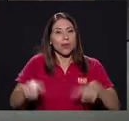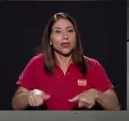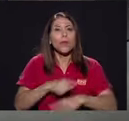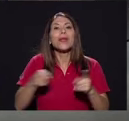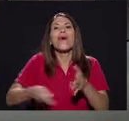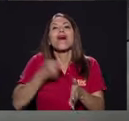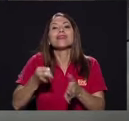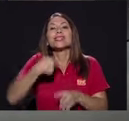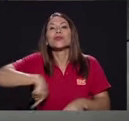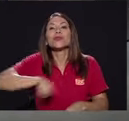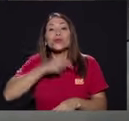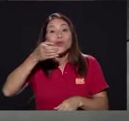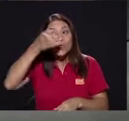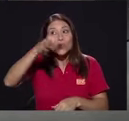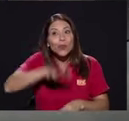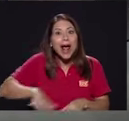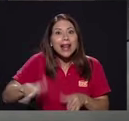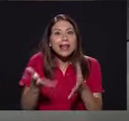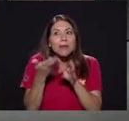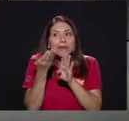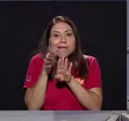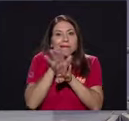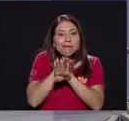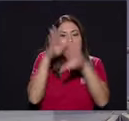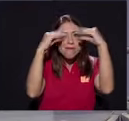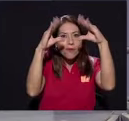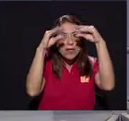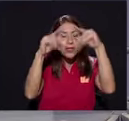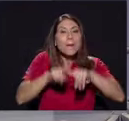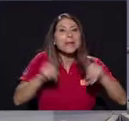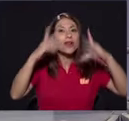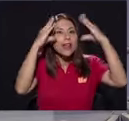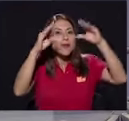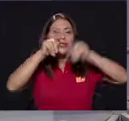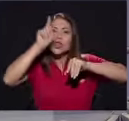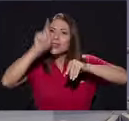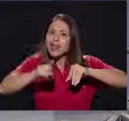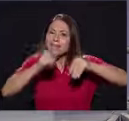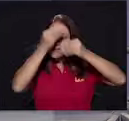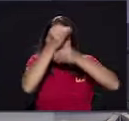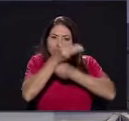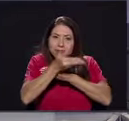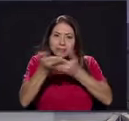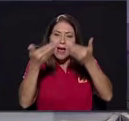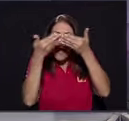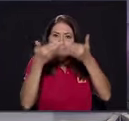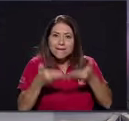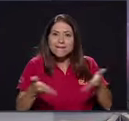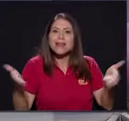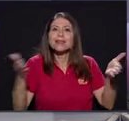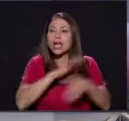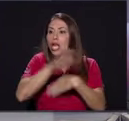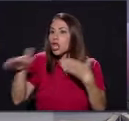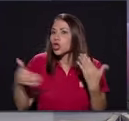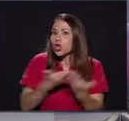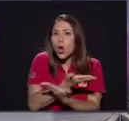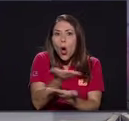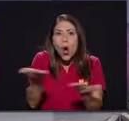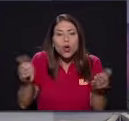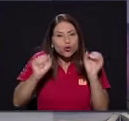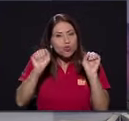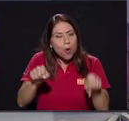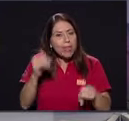cultural de ocultar información, cuando a nivel de la institucionalidad pública la información debería ser completamente abierta y de manejo universal